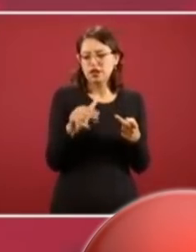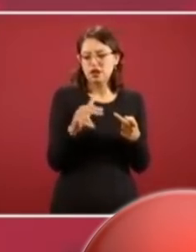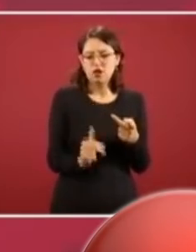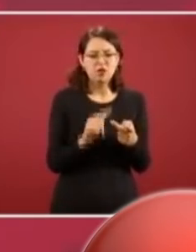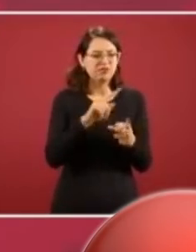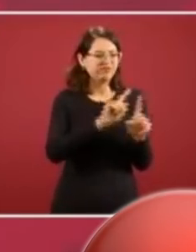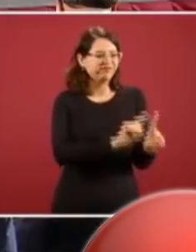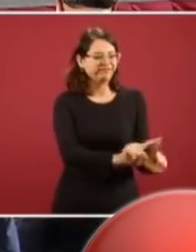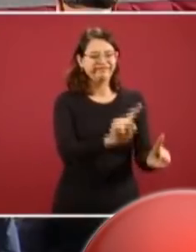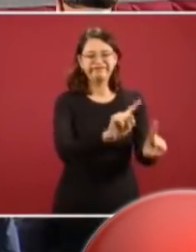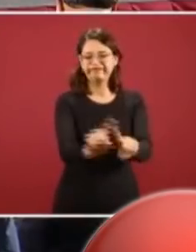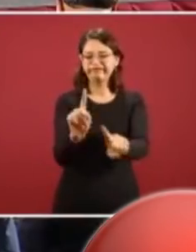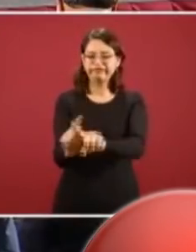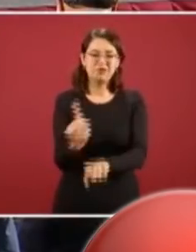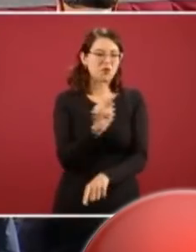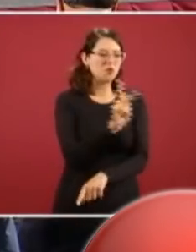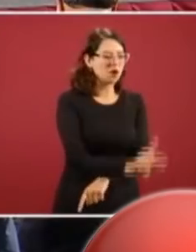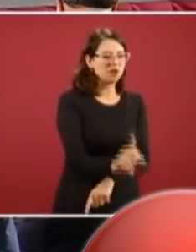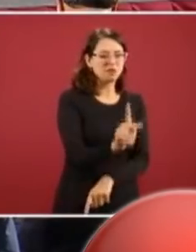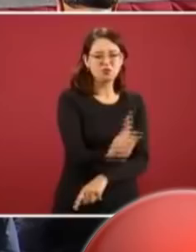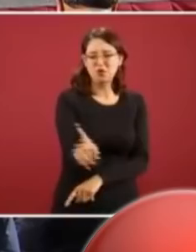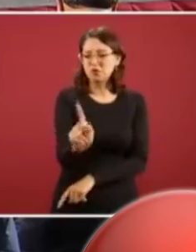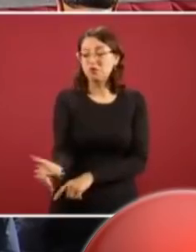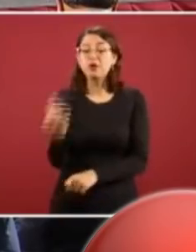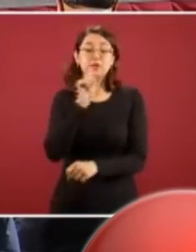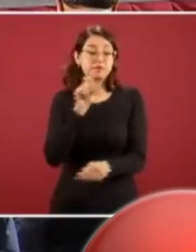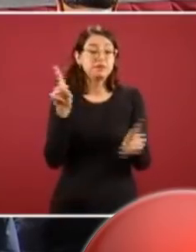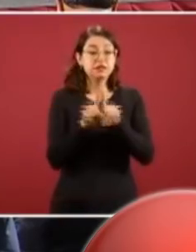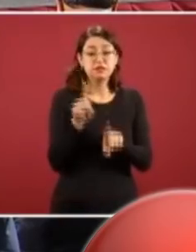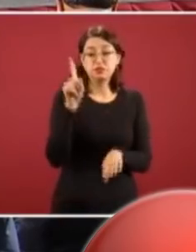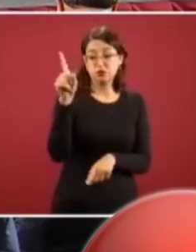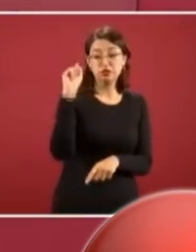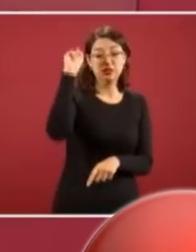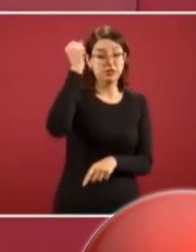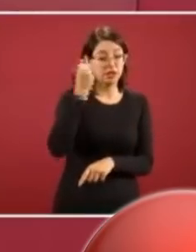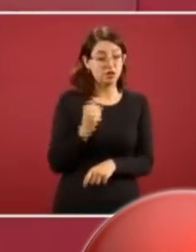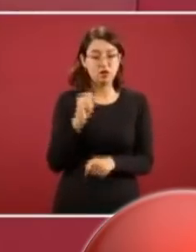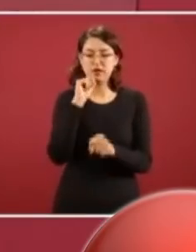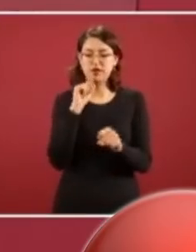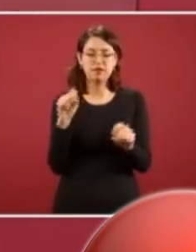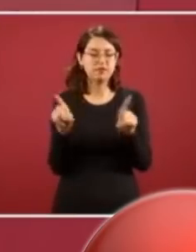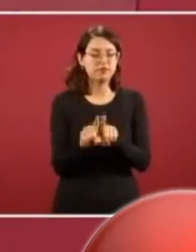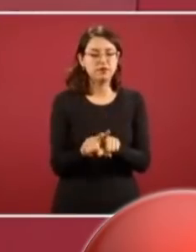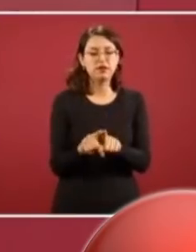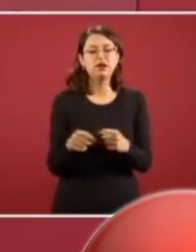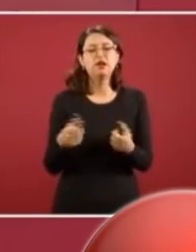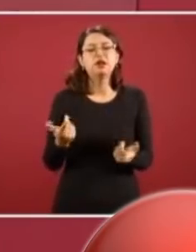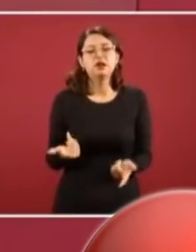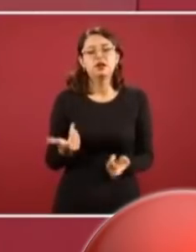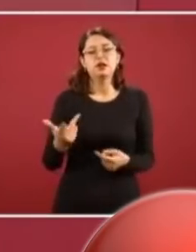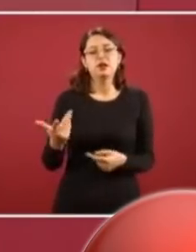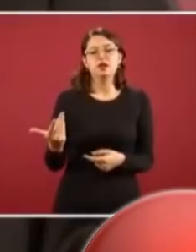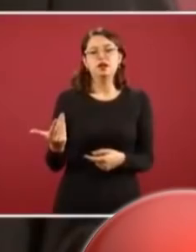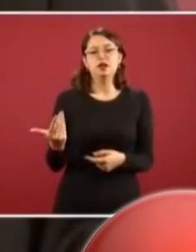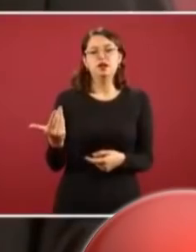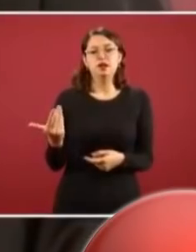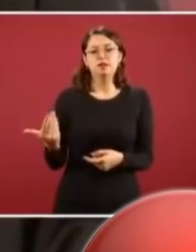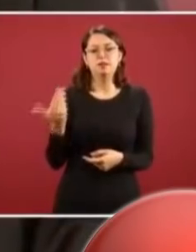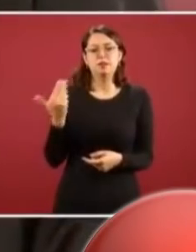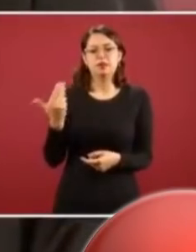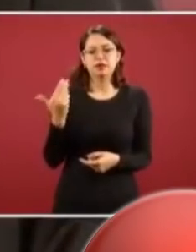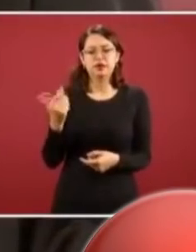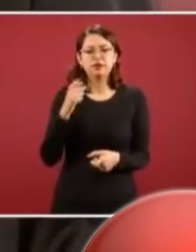fin, también en Sinaloa, y acabamos de llevar a cabo